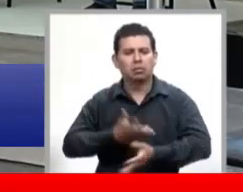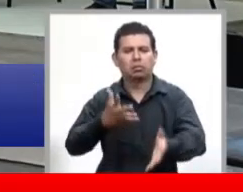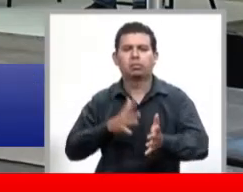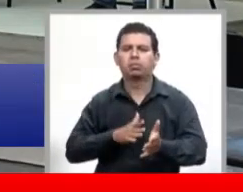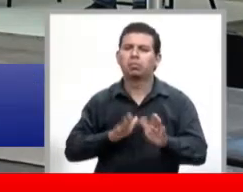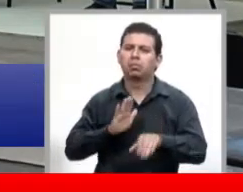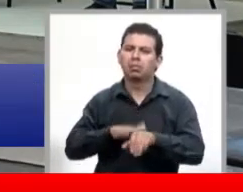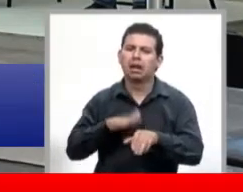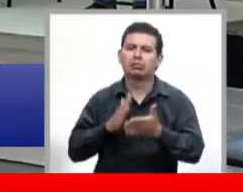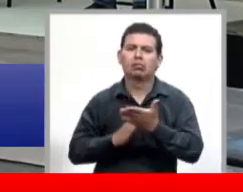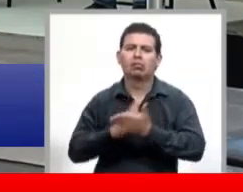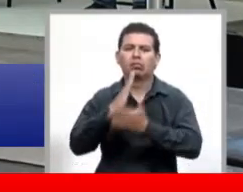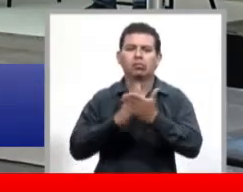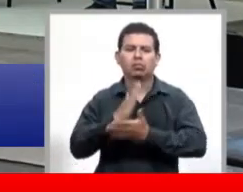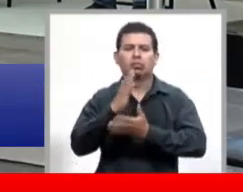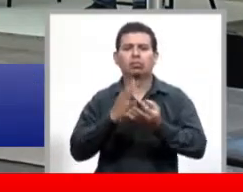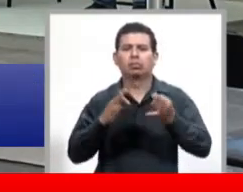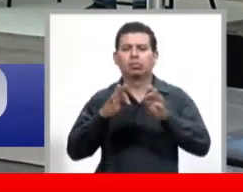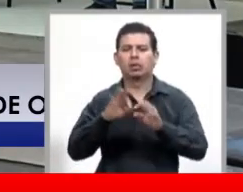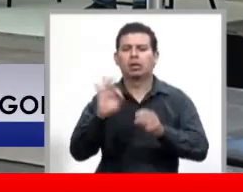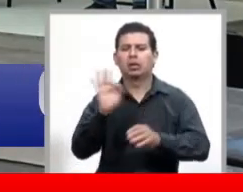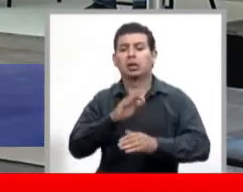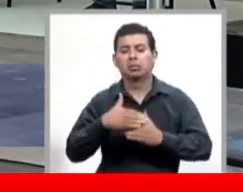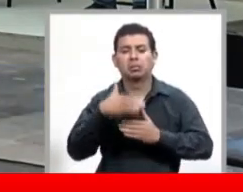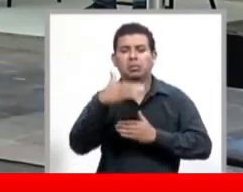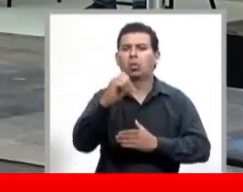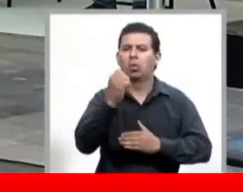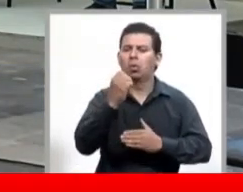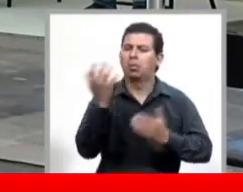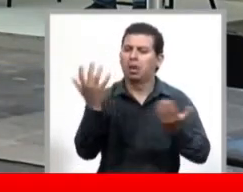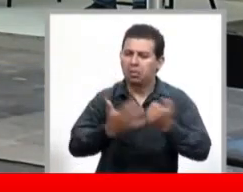previendo más hacia octubre,